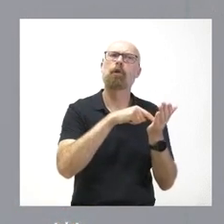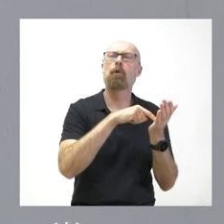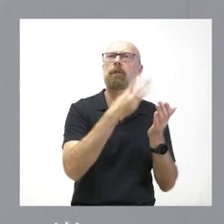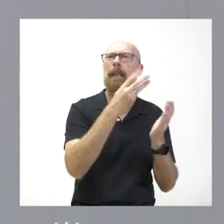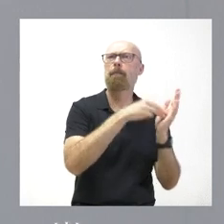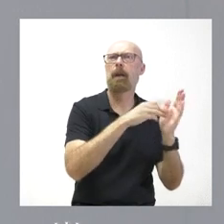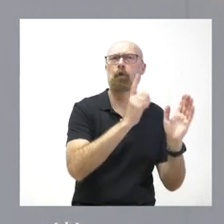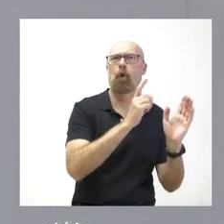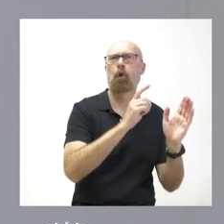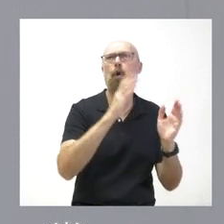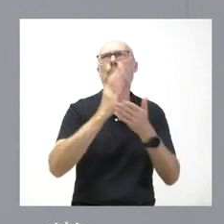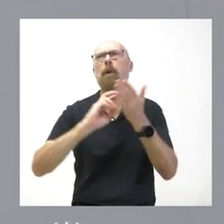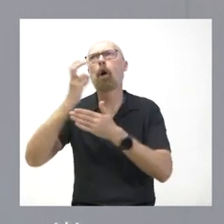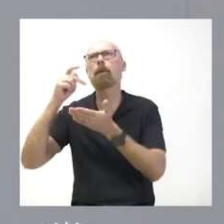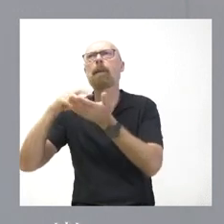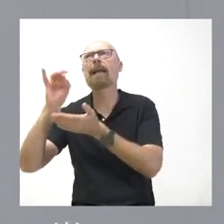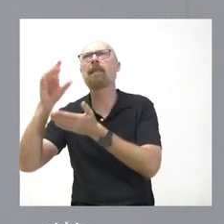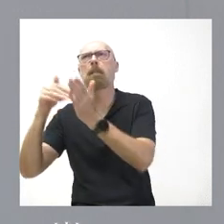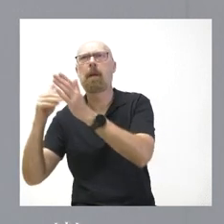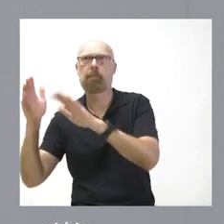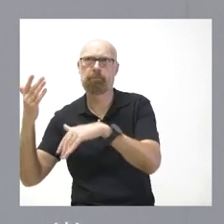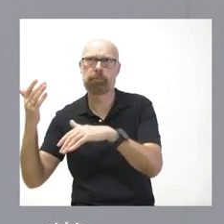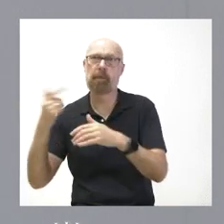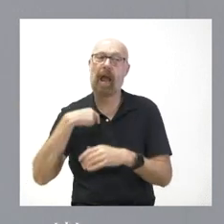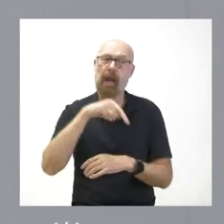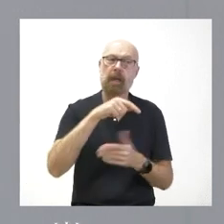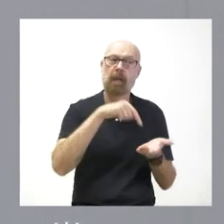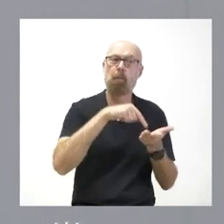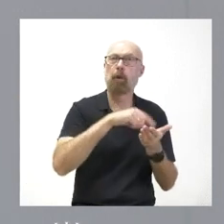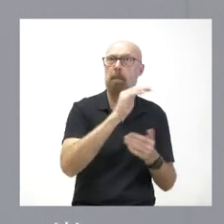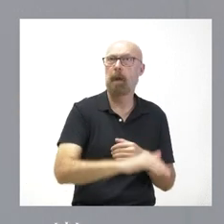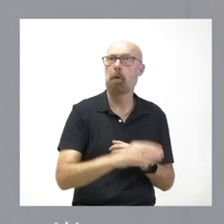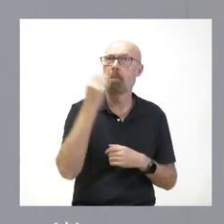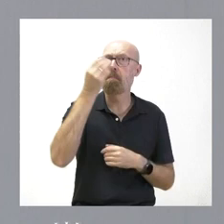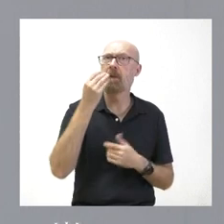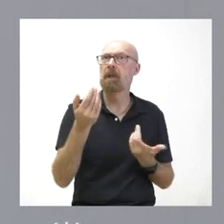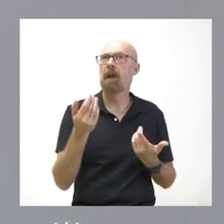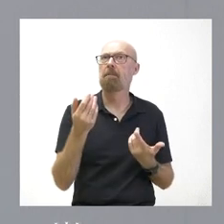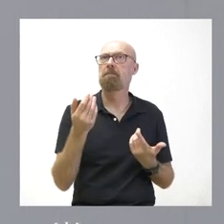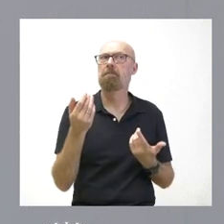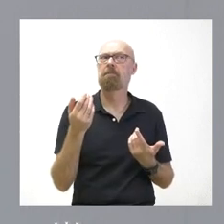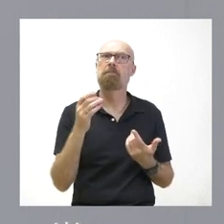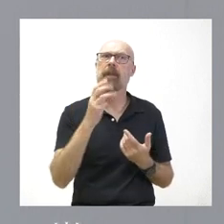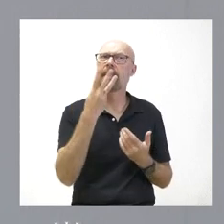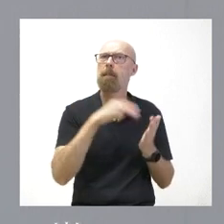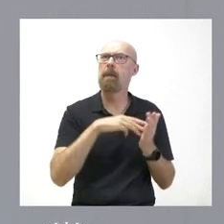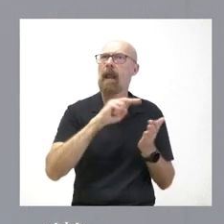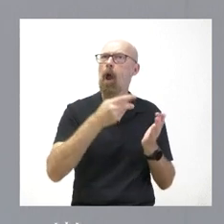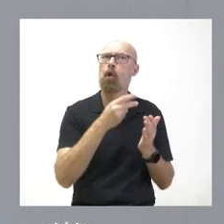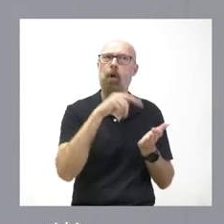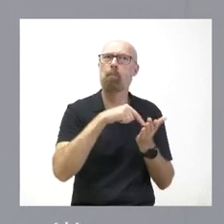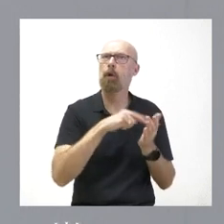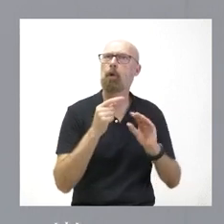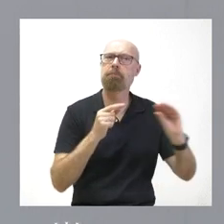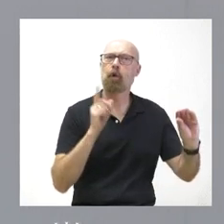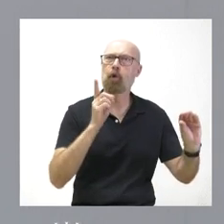paga en el resto de las comunidades automas podemos pensar que ese joven en Castilla León en vez de pagar 15,000 paga solo 3000 Pues el coste